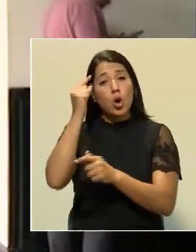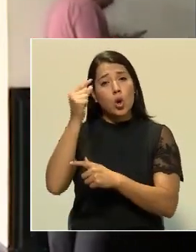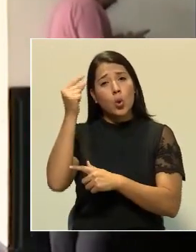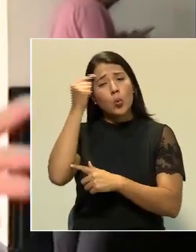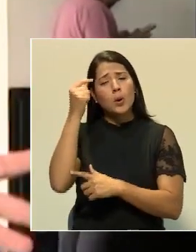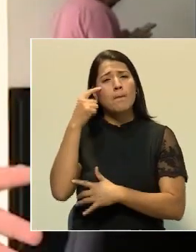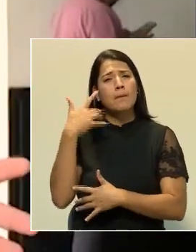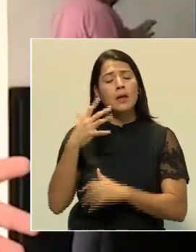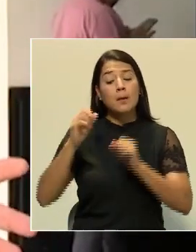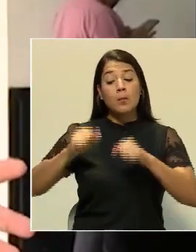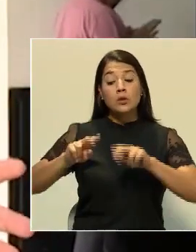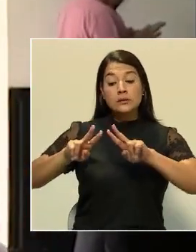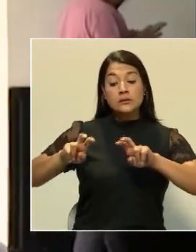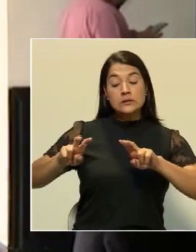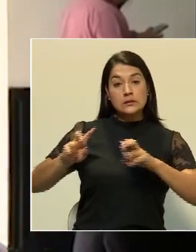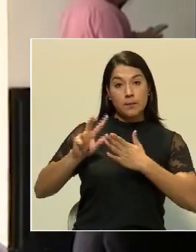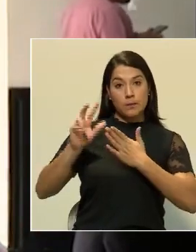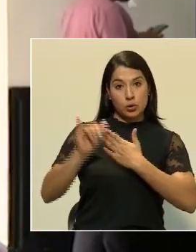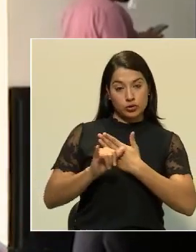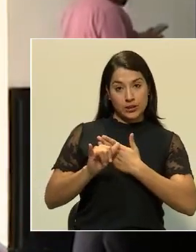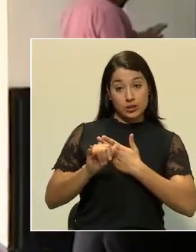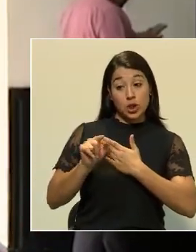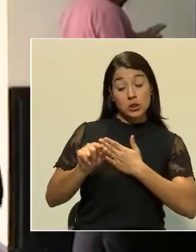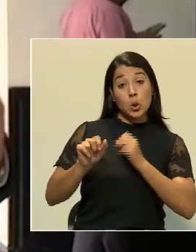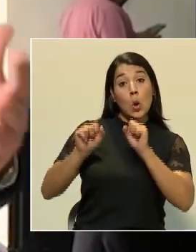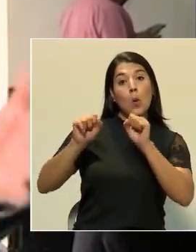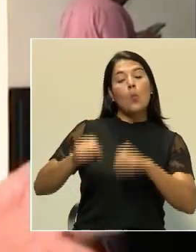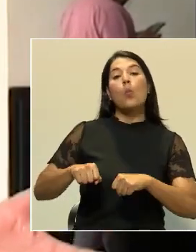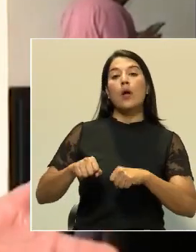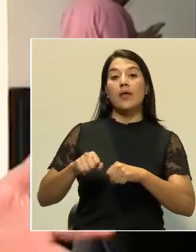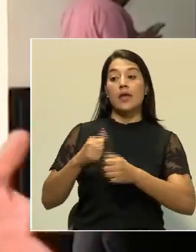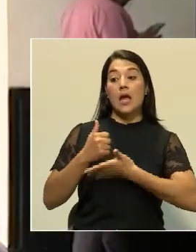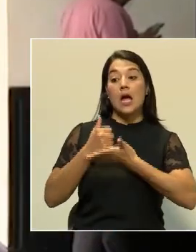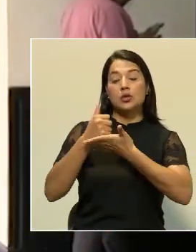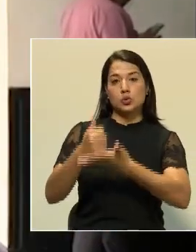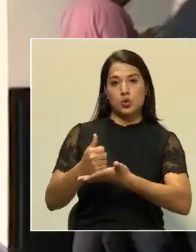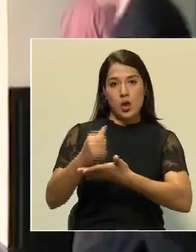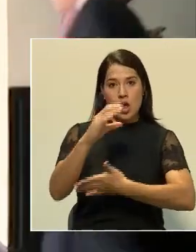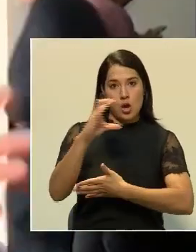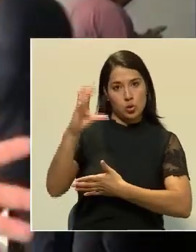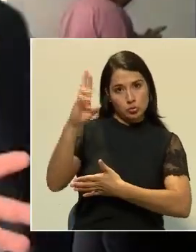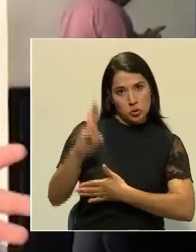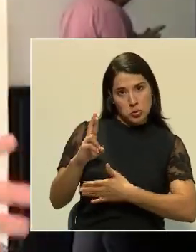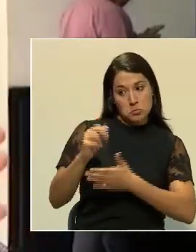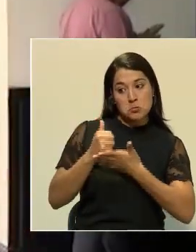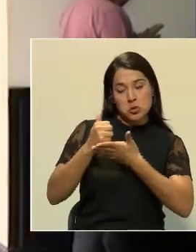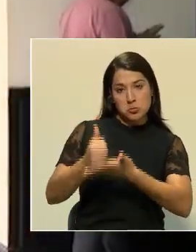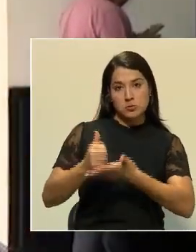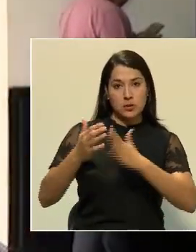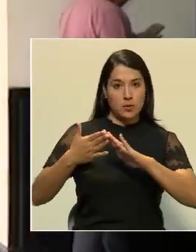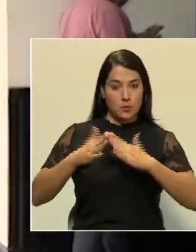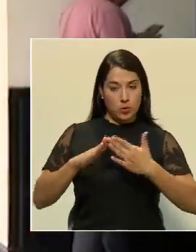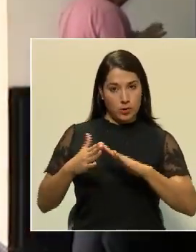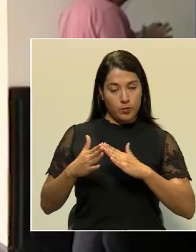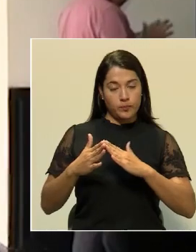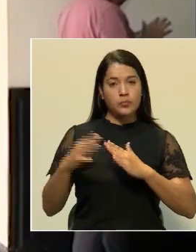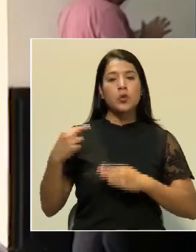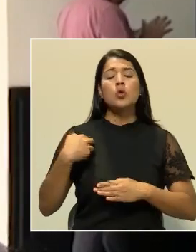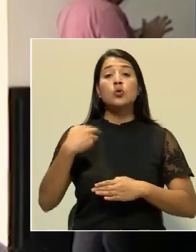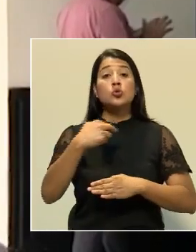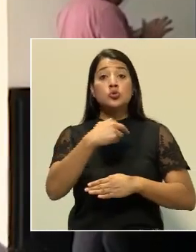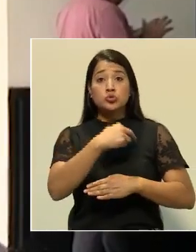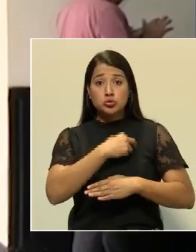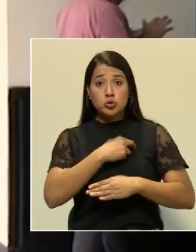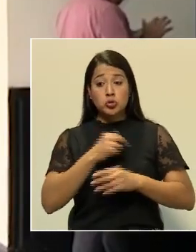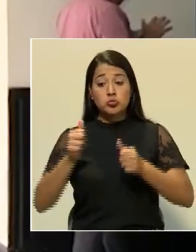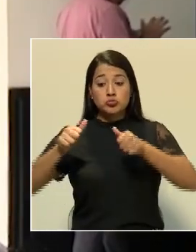ver proyectos que pueden ser de impacto nacional y ayudarle a la población. Coincidimos